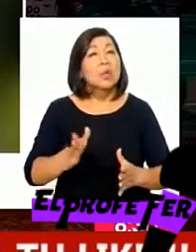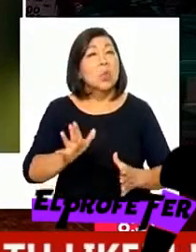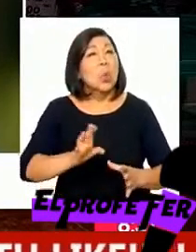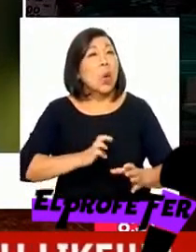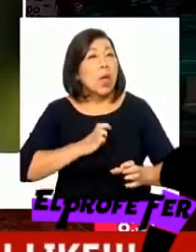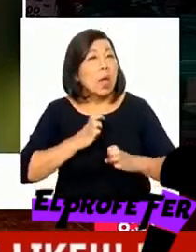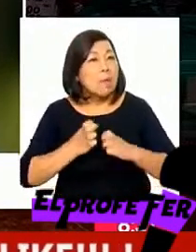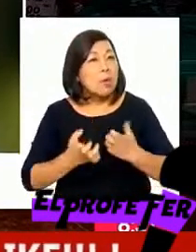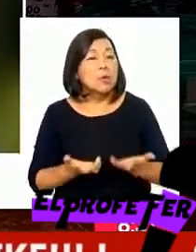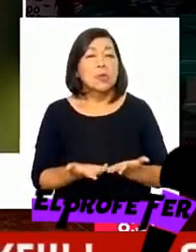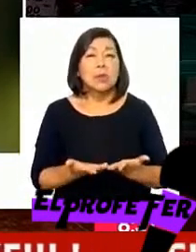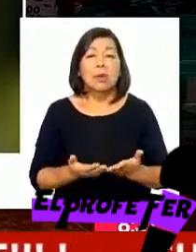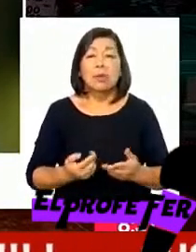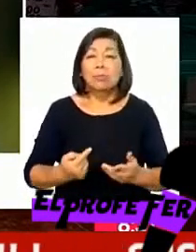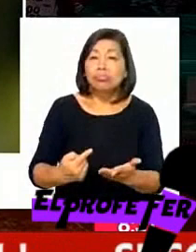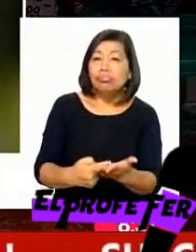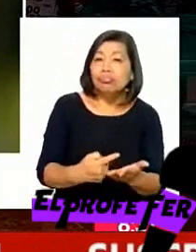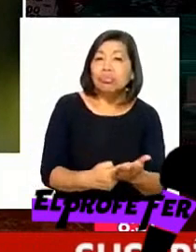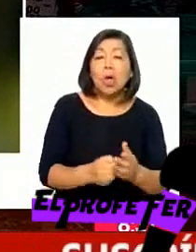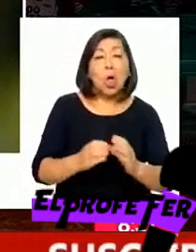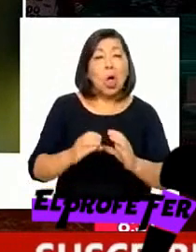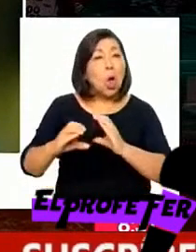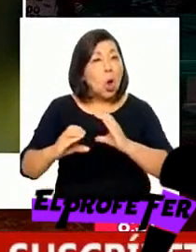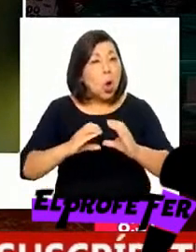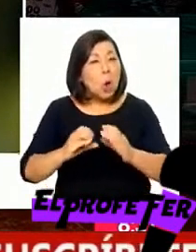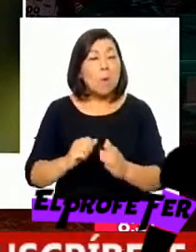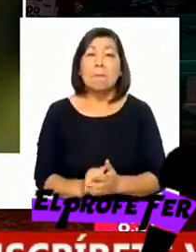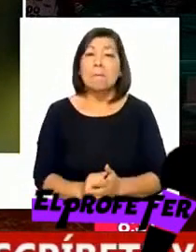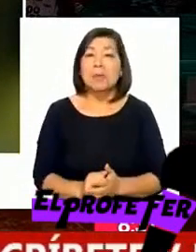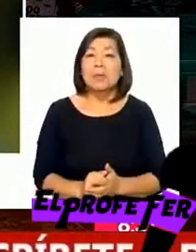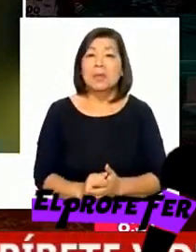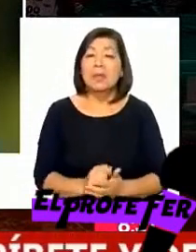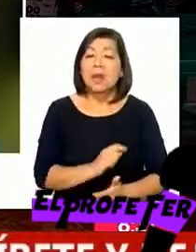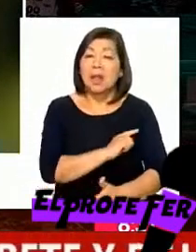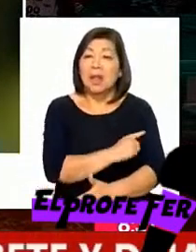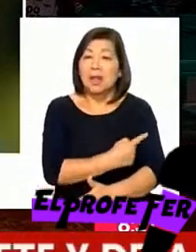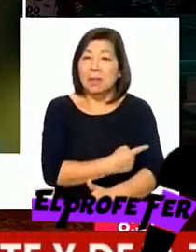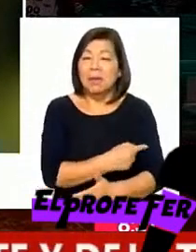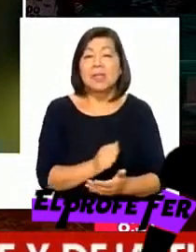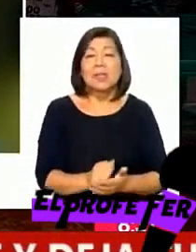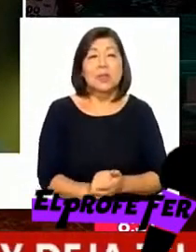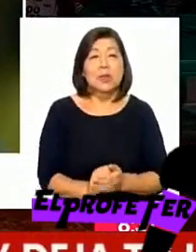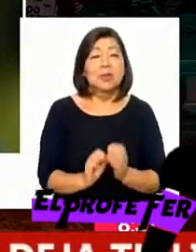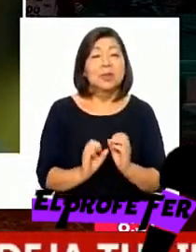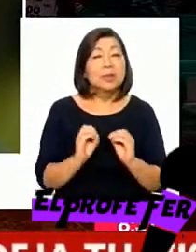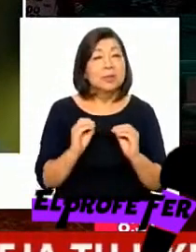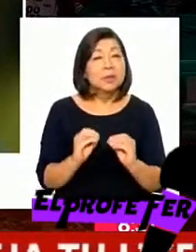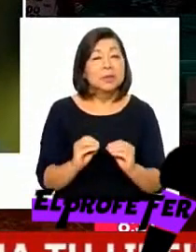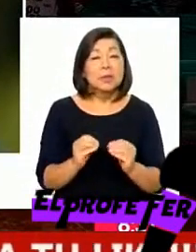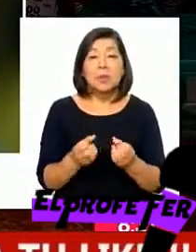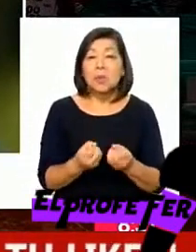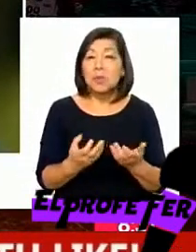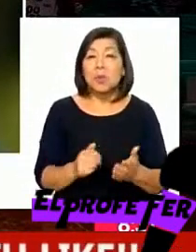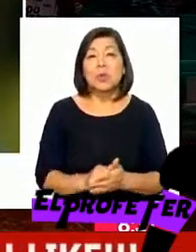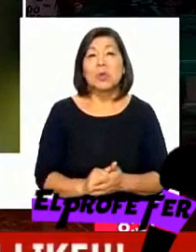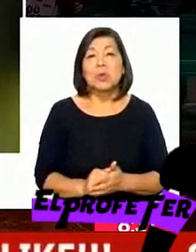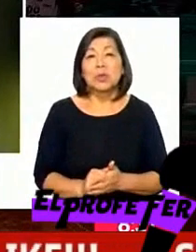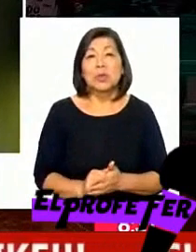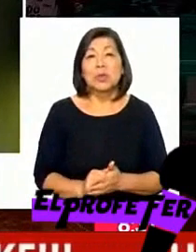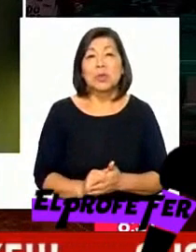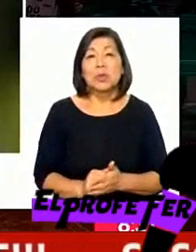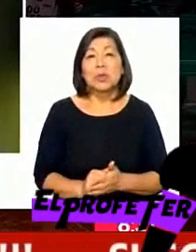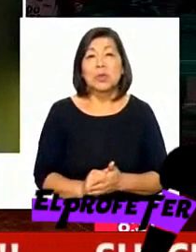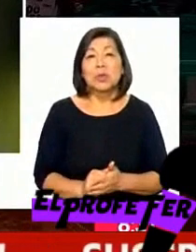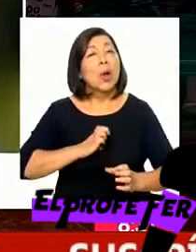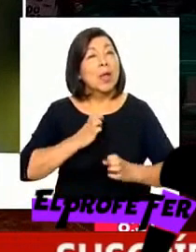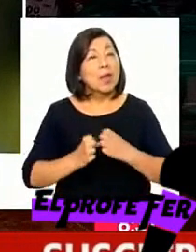emociones, discutirlas, conversarlas. Este esfuerzo es algo que contribuye mucho al equilibrio